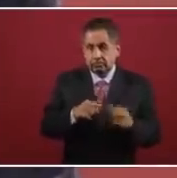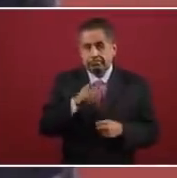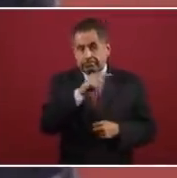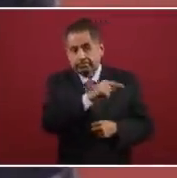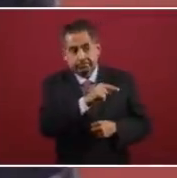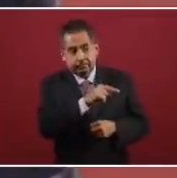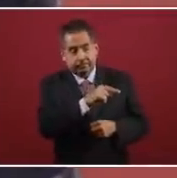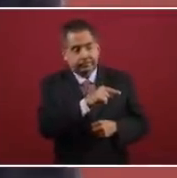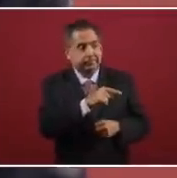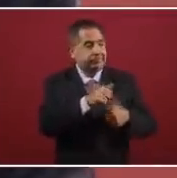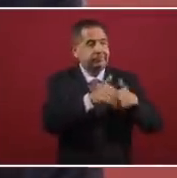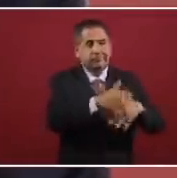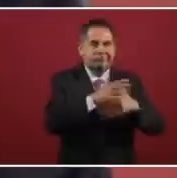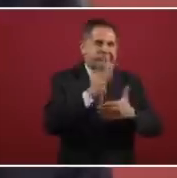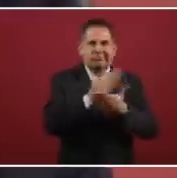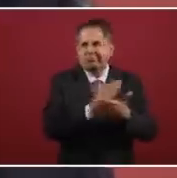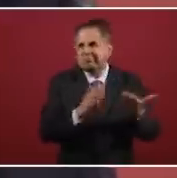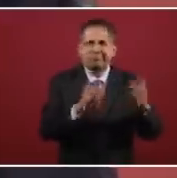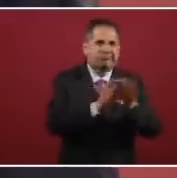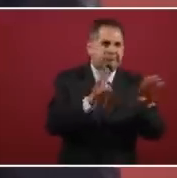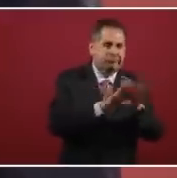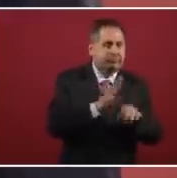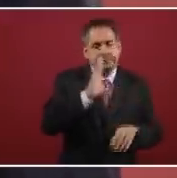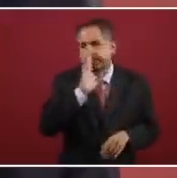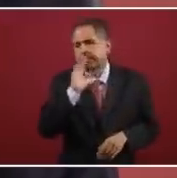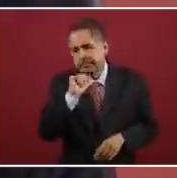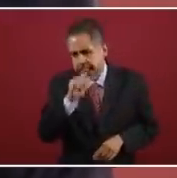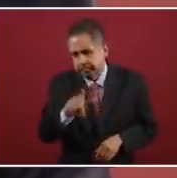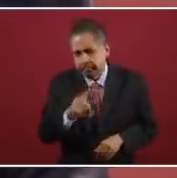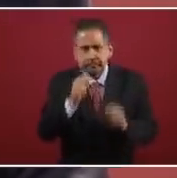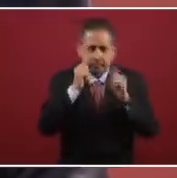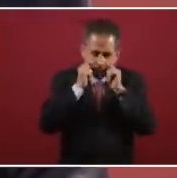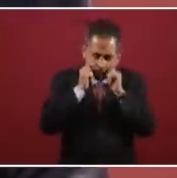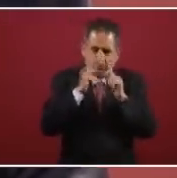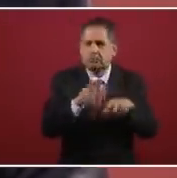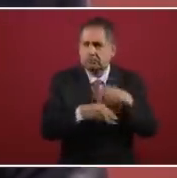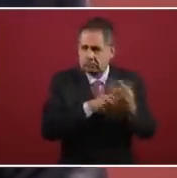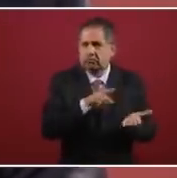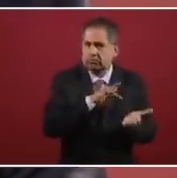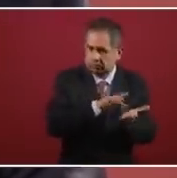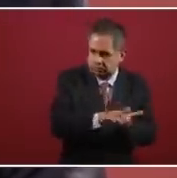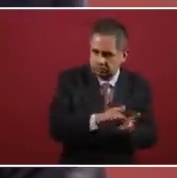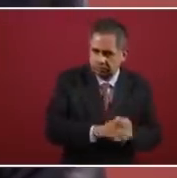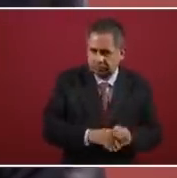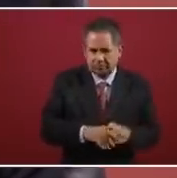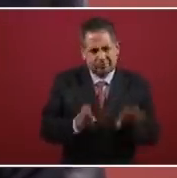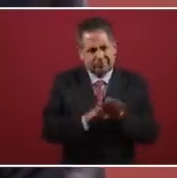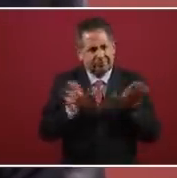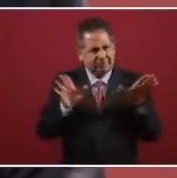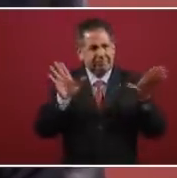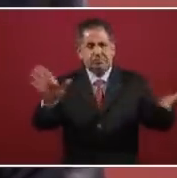haciendo, de que toman los accesos al aeropuerto,